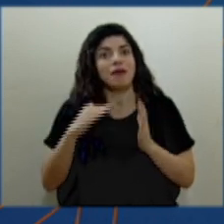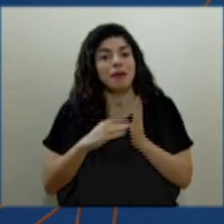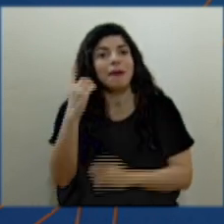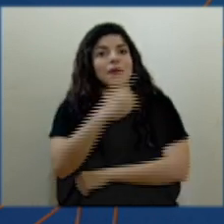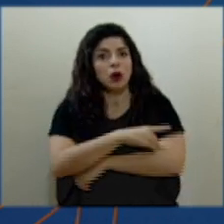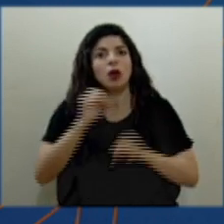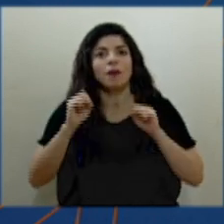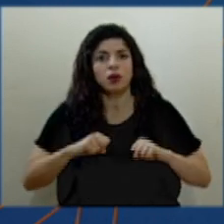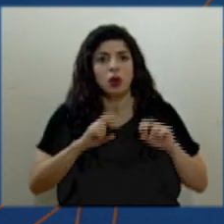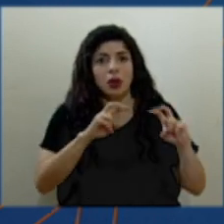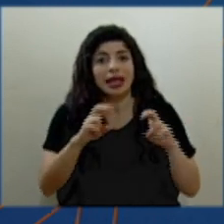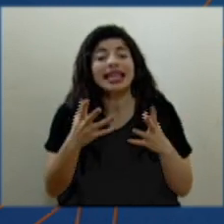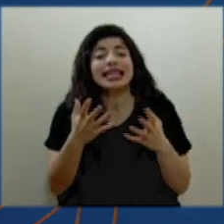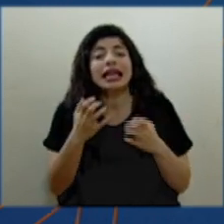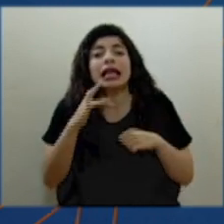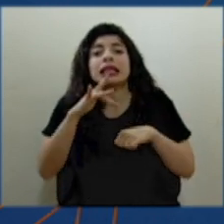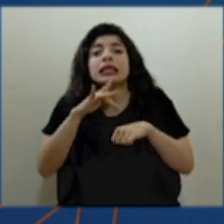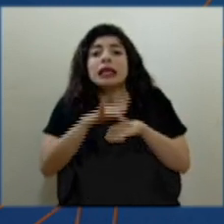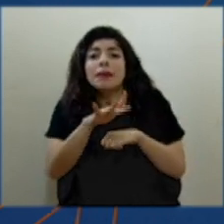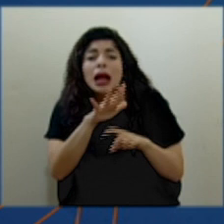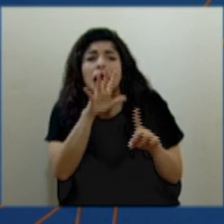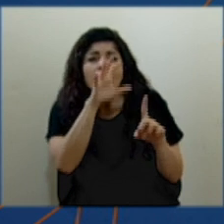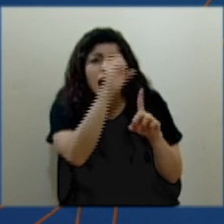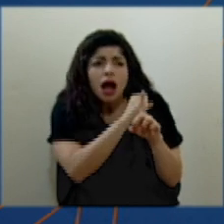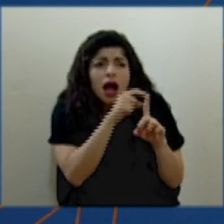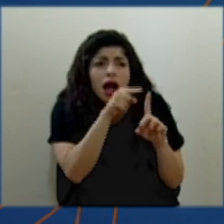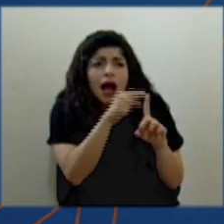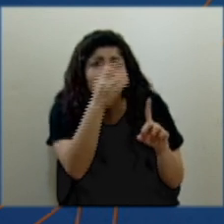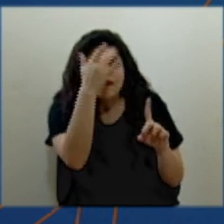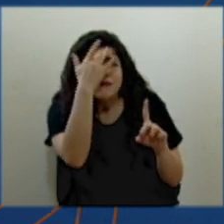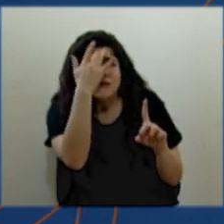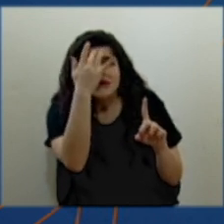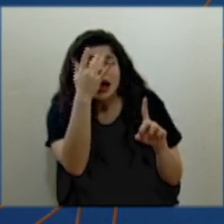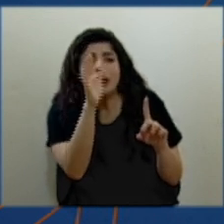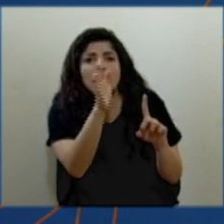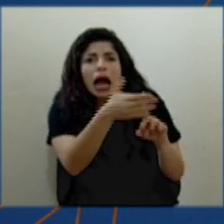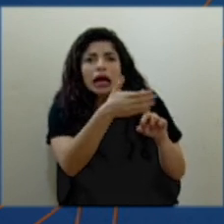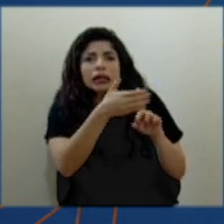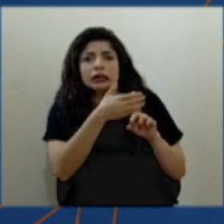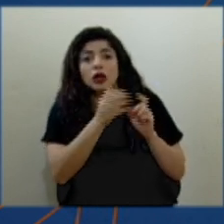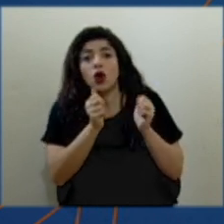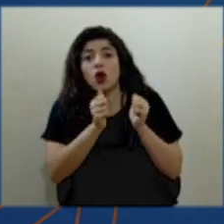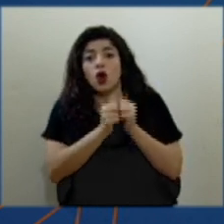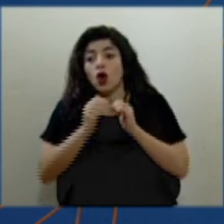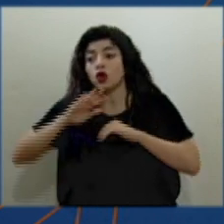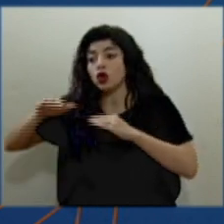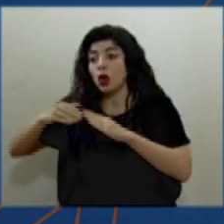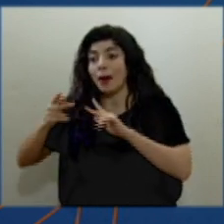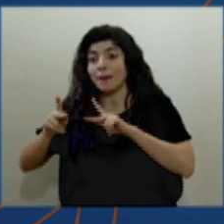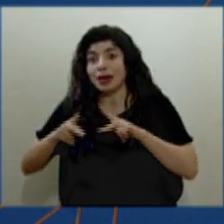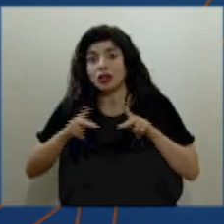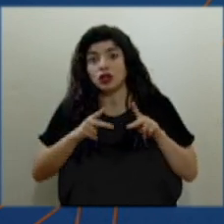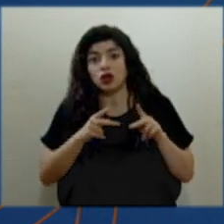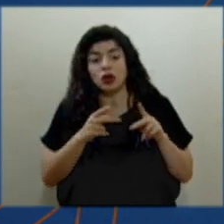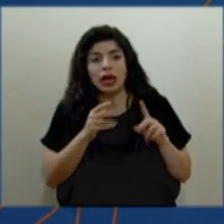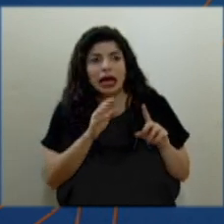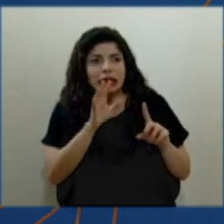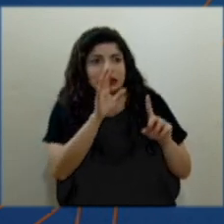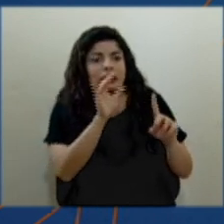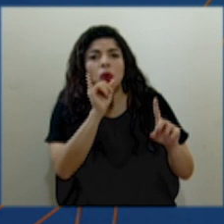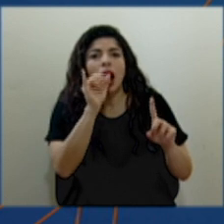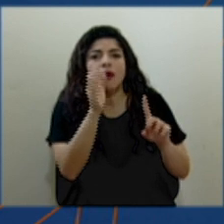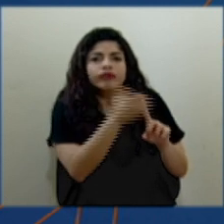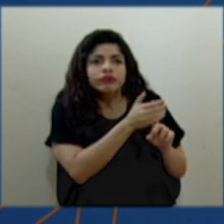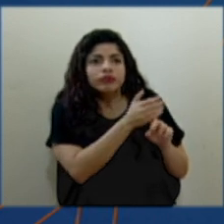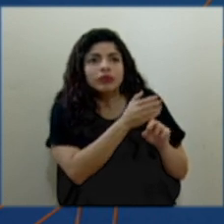la idea con esto es detectar tempranamente a las personas enfermas, de manera que se pueda contribuir en conjunto con la población a romper la cadena de